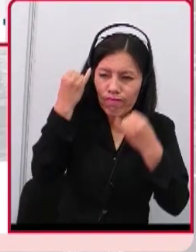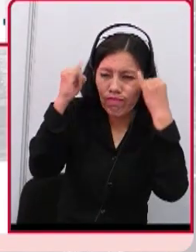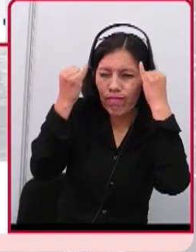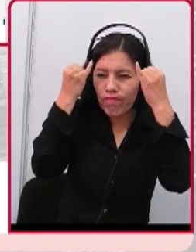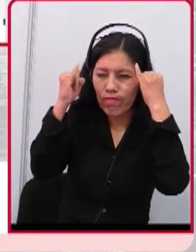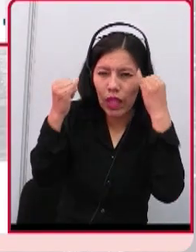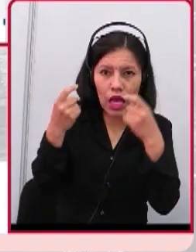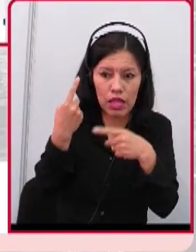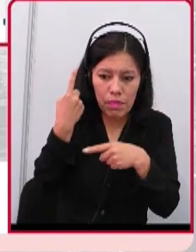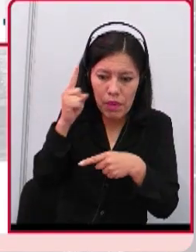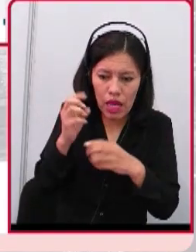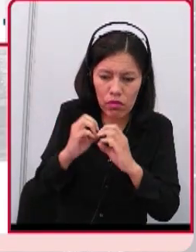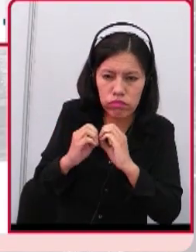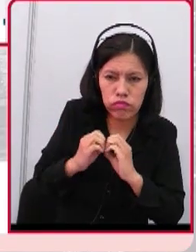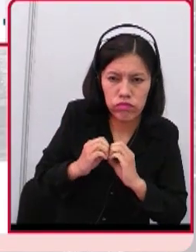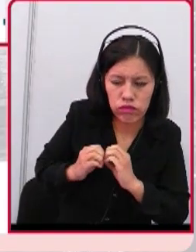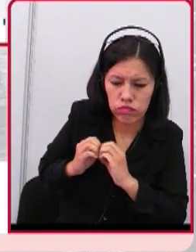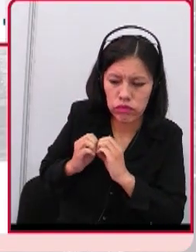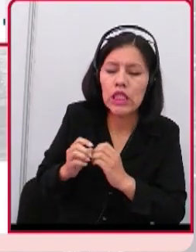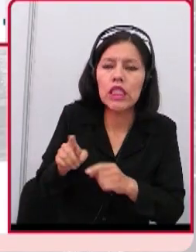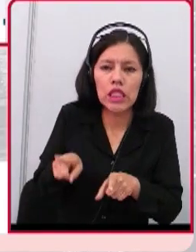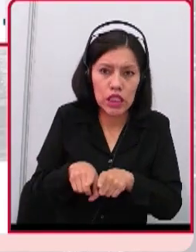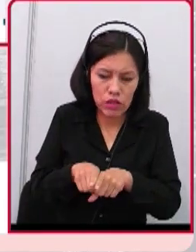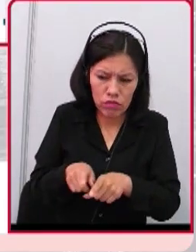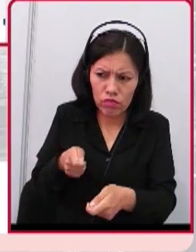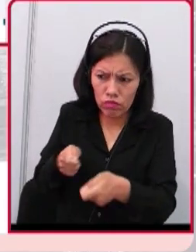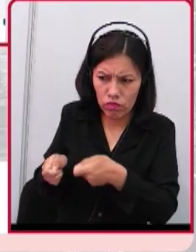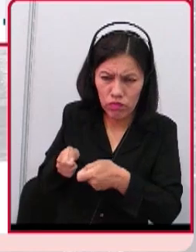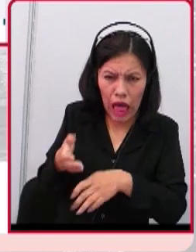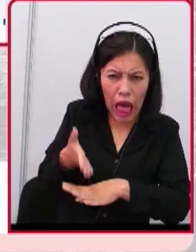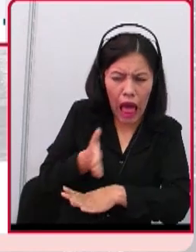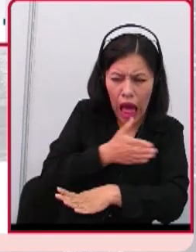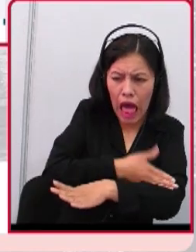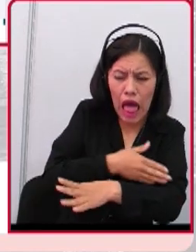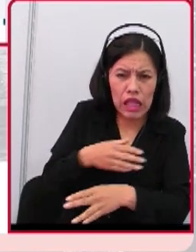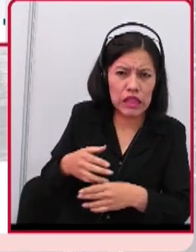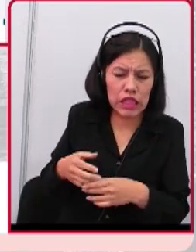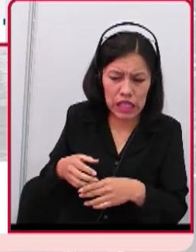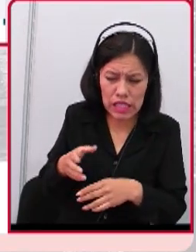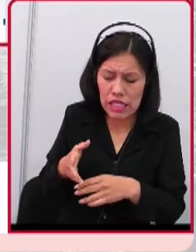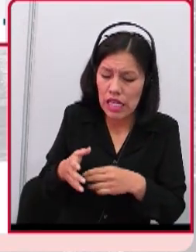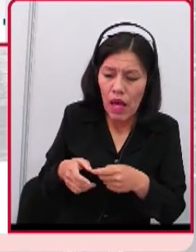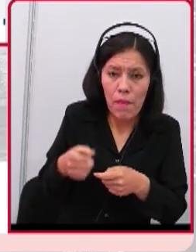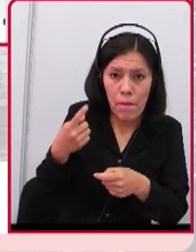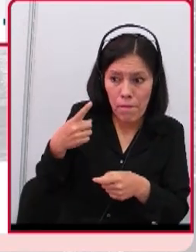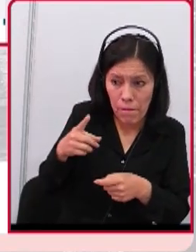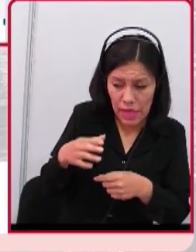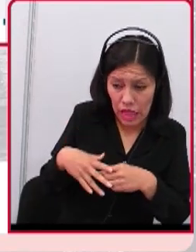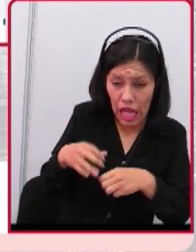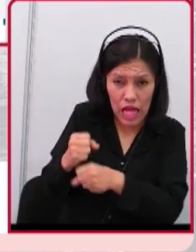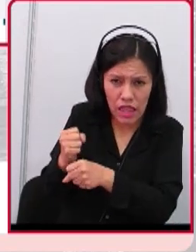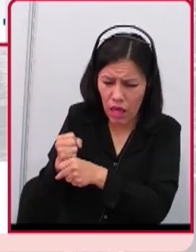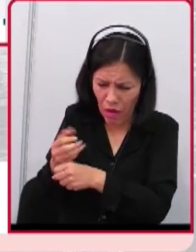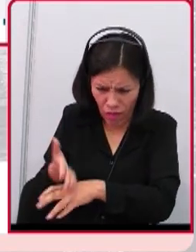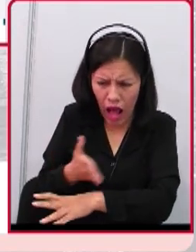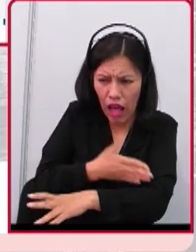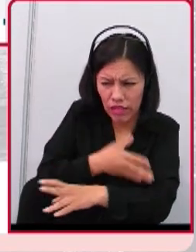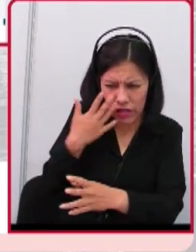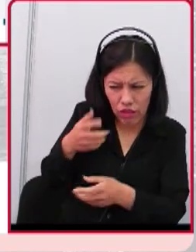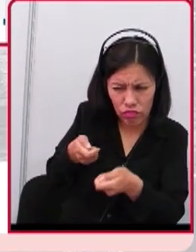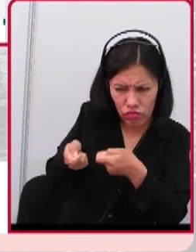generar y así poder controlarlos antes de que la operación se pueda poner en marcha.